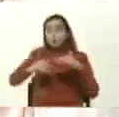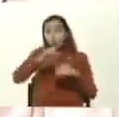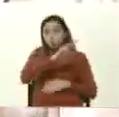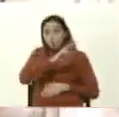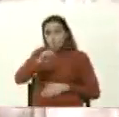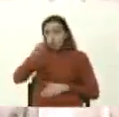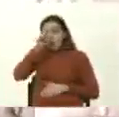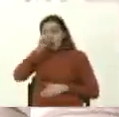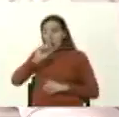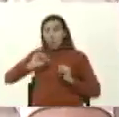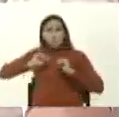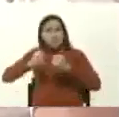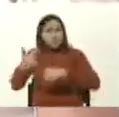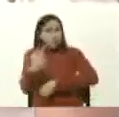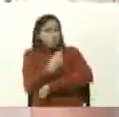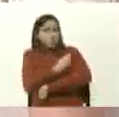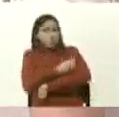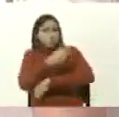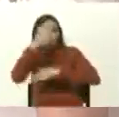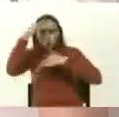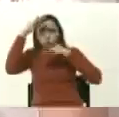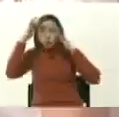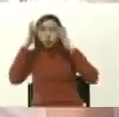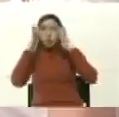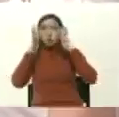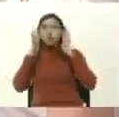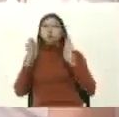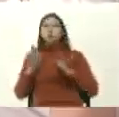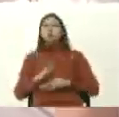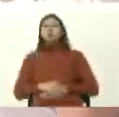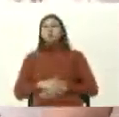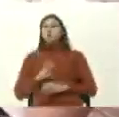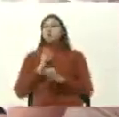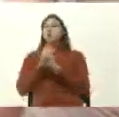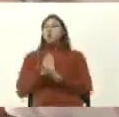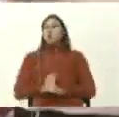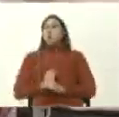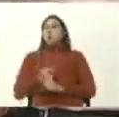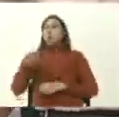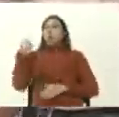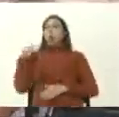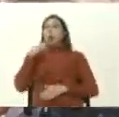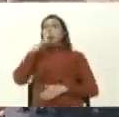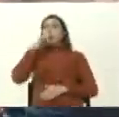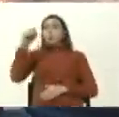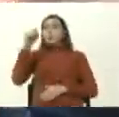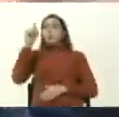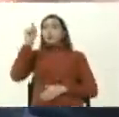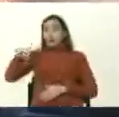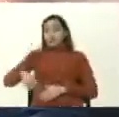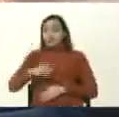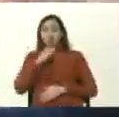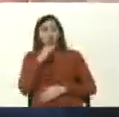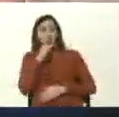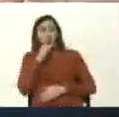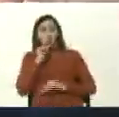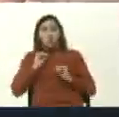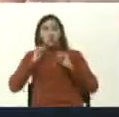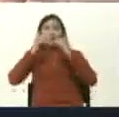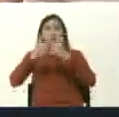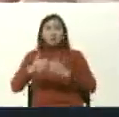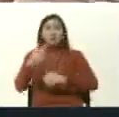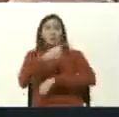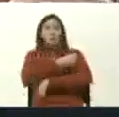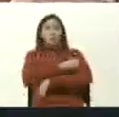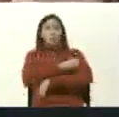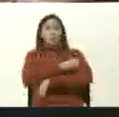12 años, vacunándose. Y muy pronto, como usted lo anunció el día de ayer, empezaremos a vacunar a